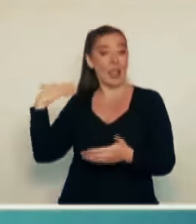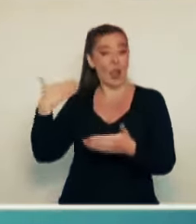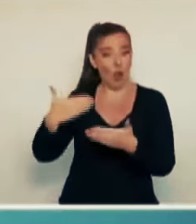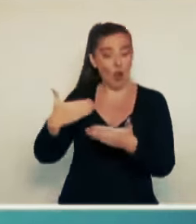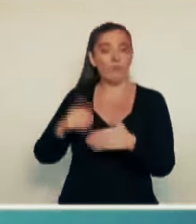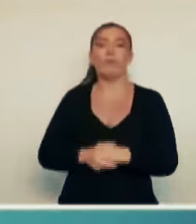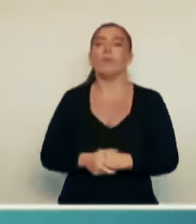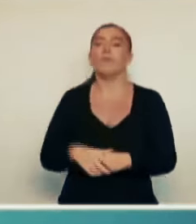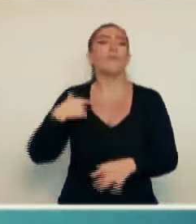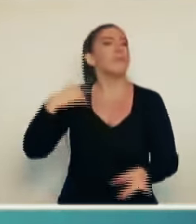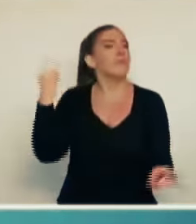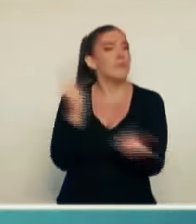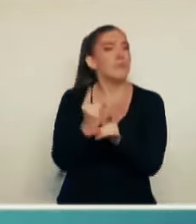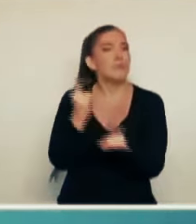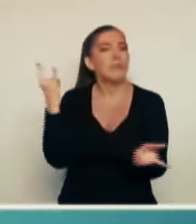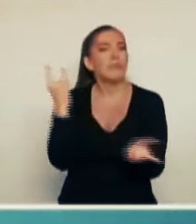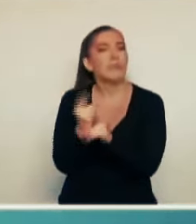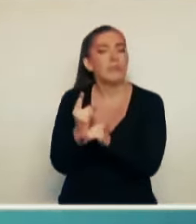1995 y permanentemente,